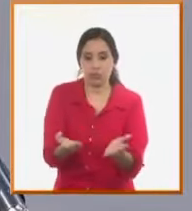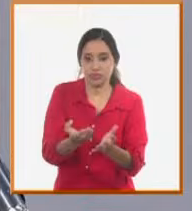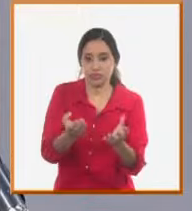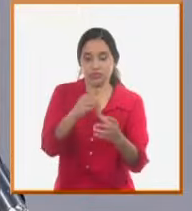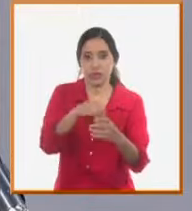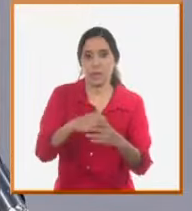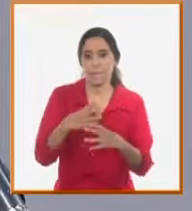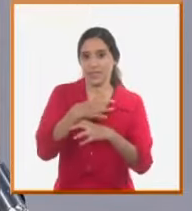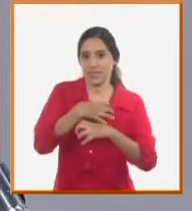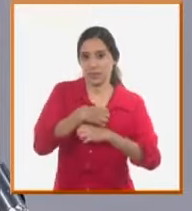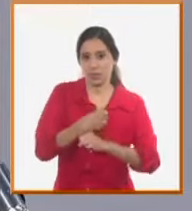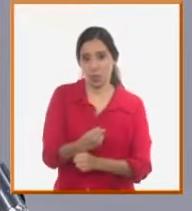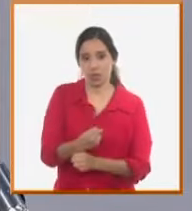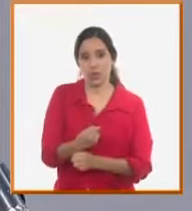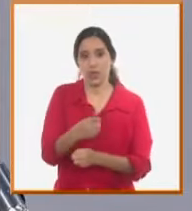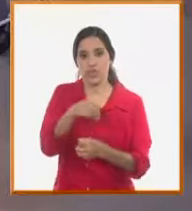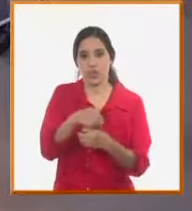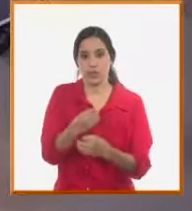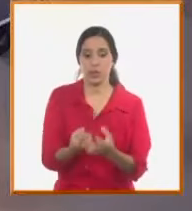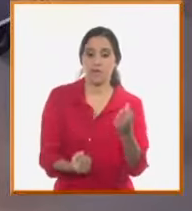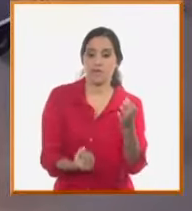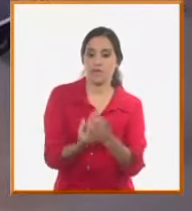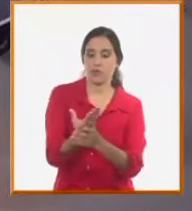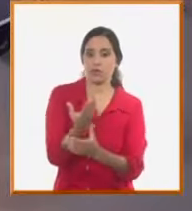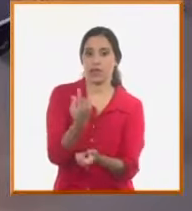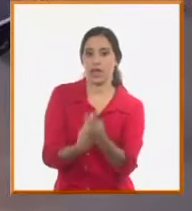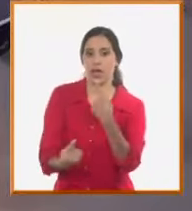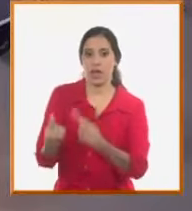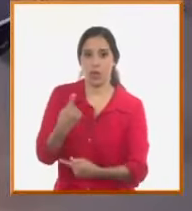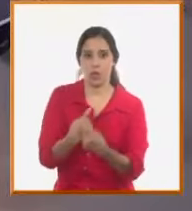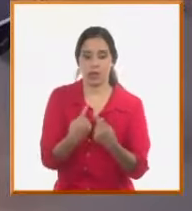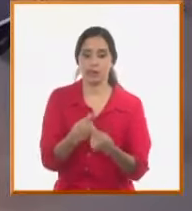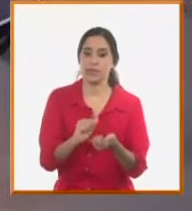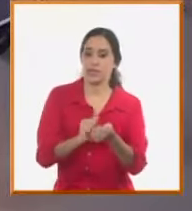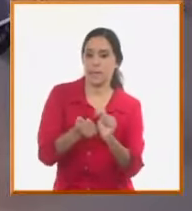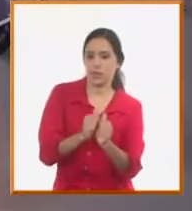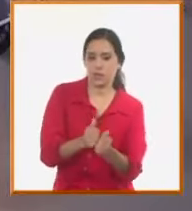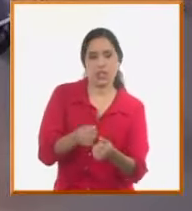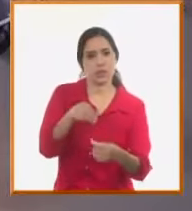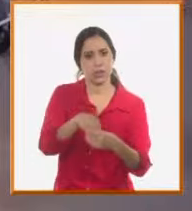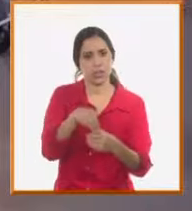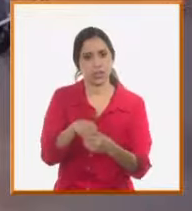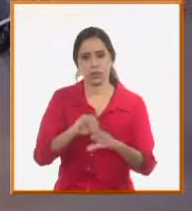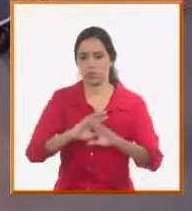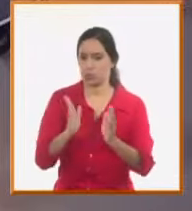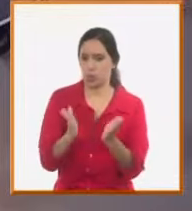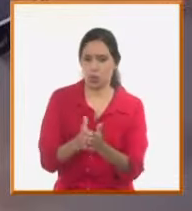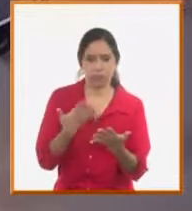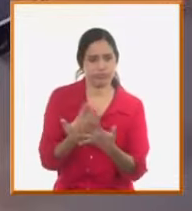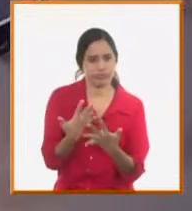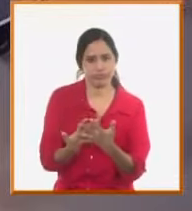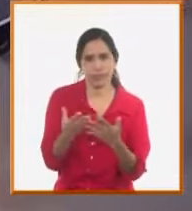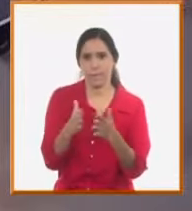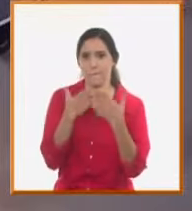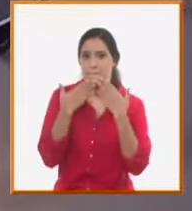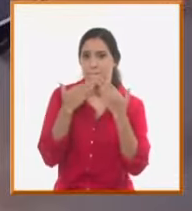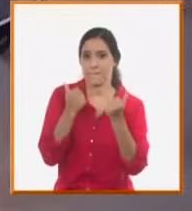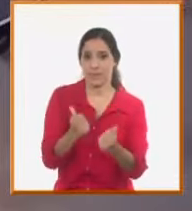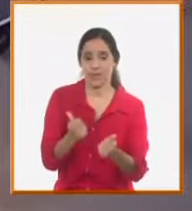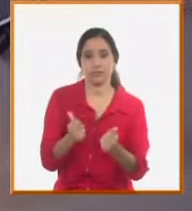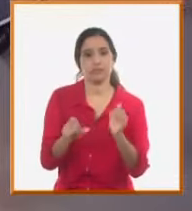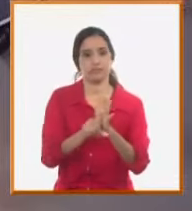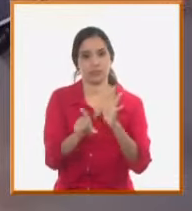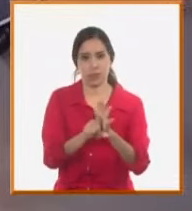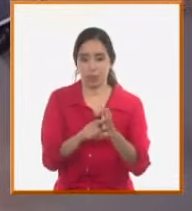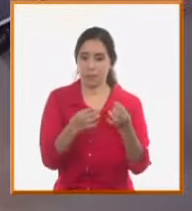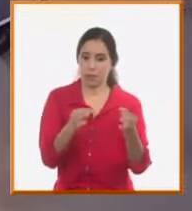donde se generan estas producciones. Así que tanto las embarcaciones deportivas como los carneros pueden ser asegurados. Sí. Ahora, ¿qué le